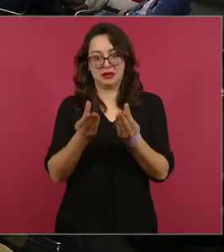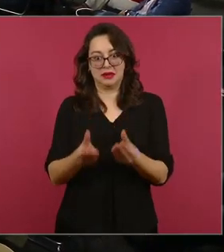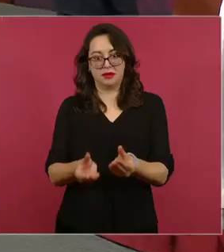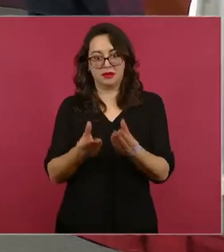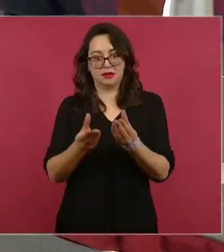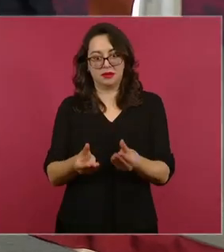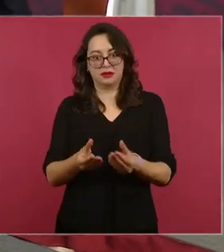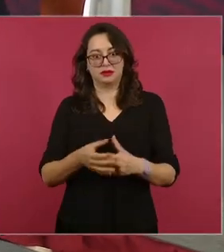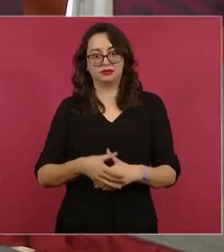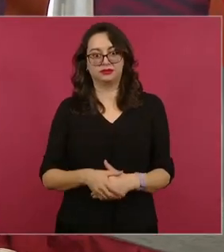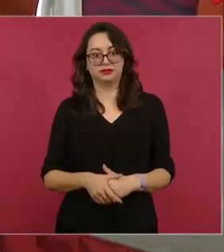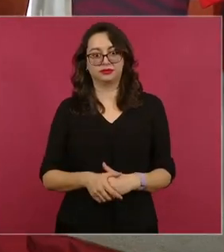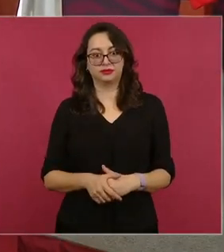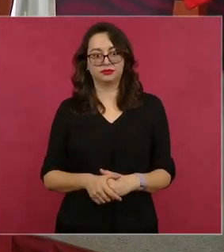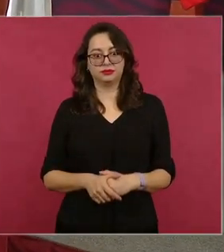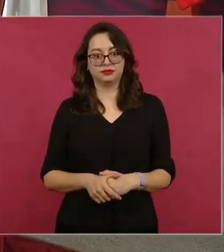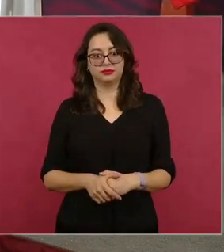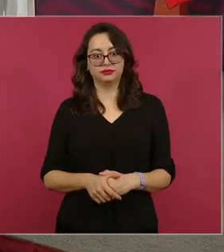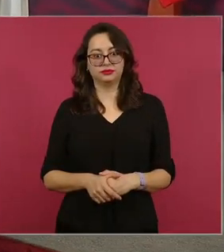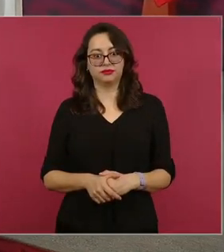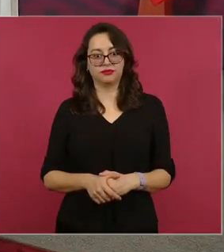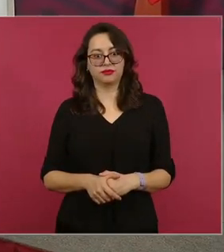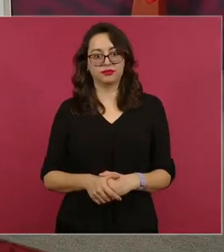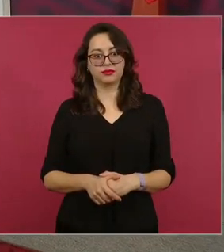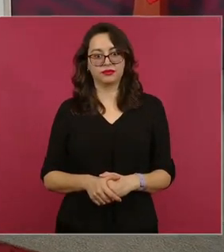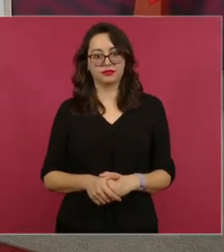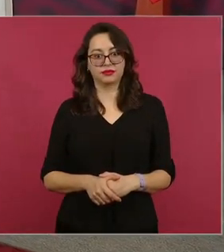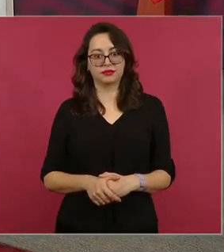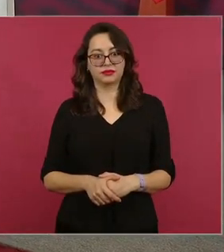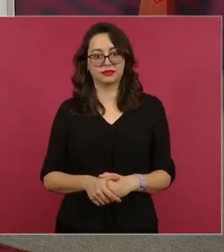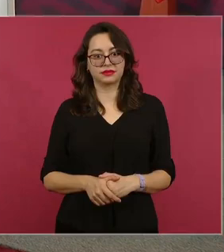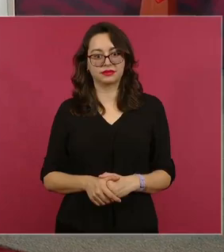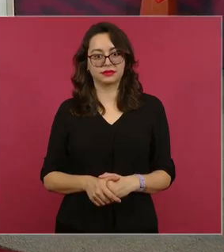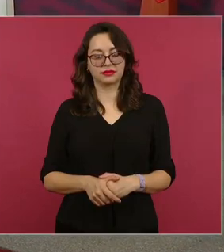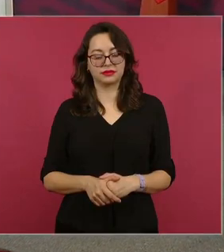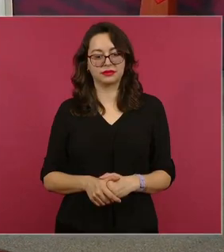Un placer para mí, gracias, está dedicada, un gran placer.